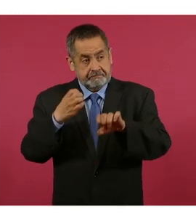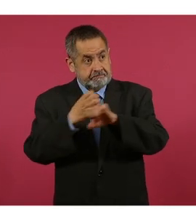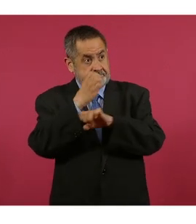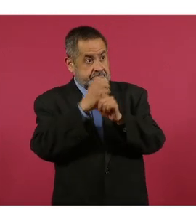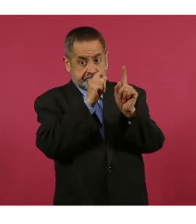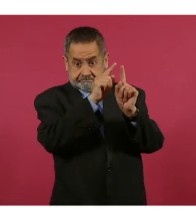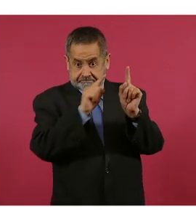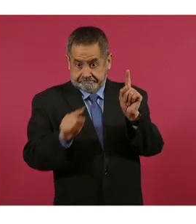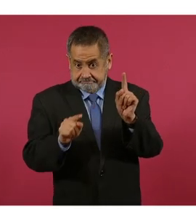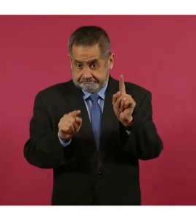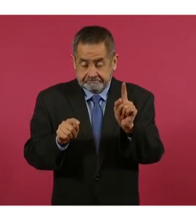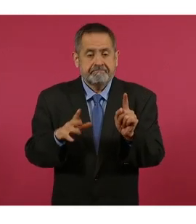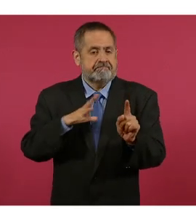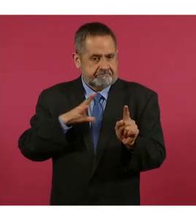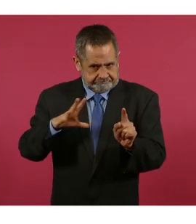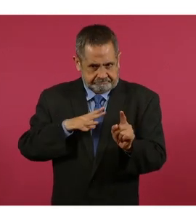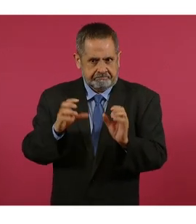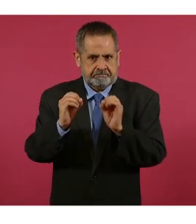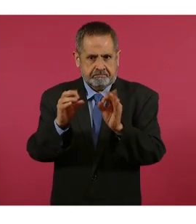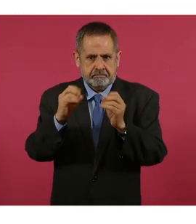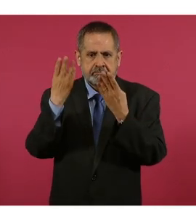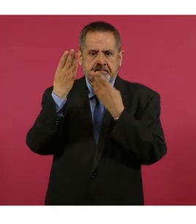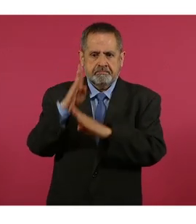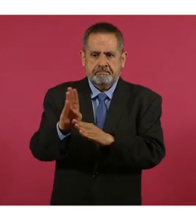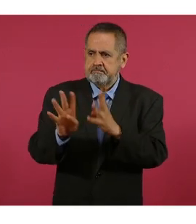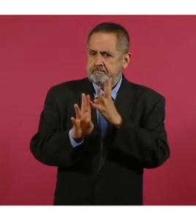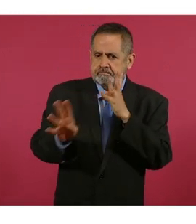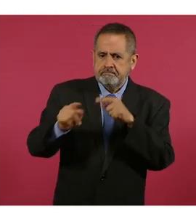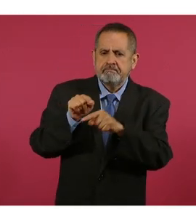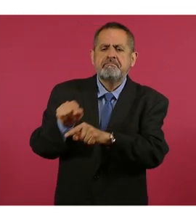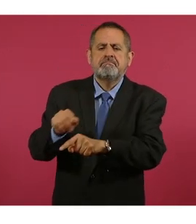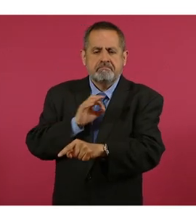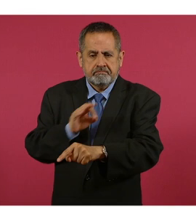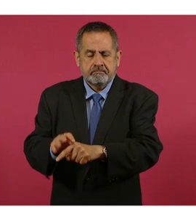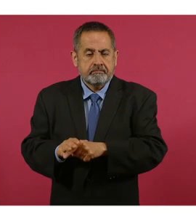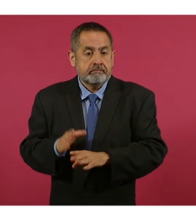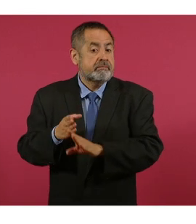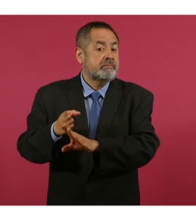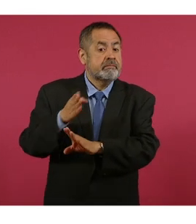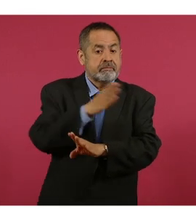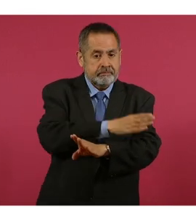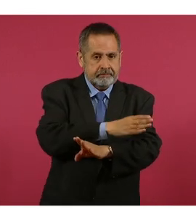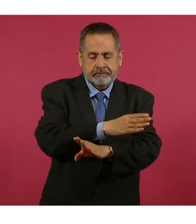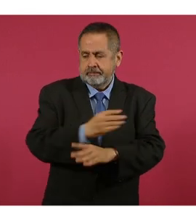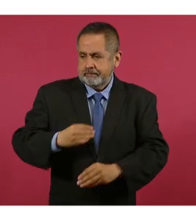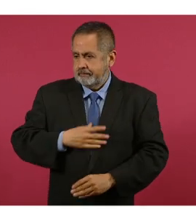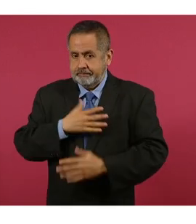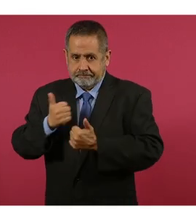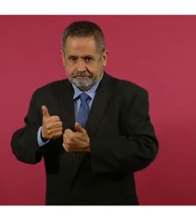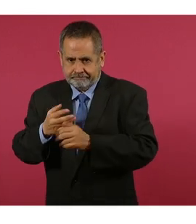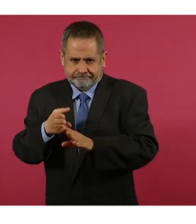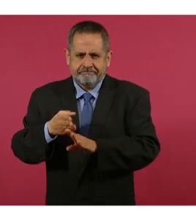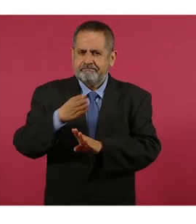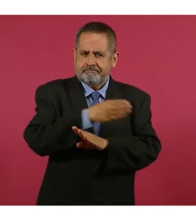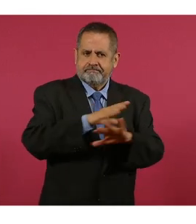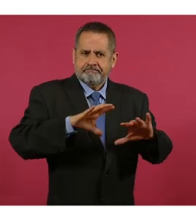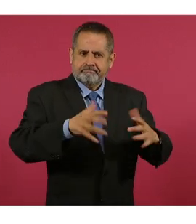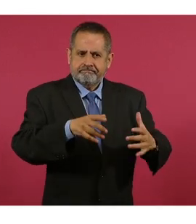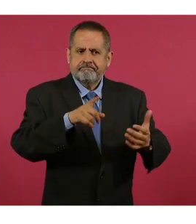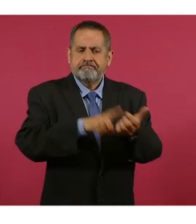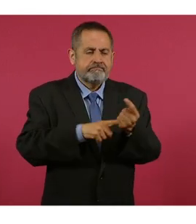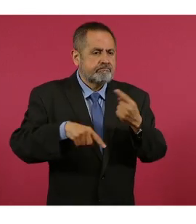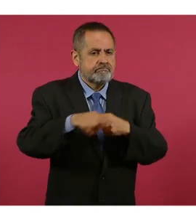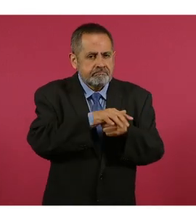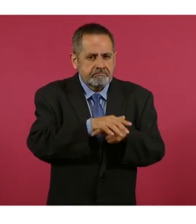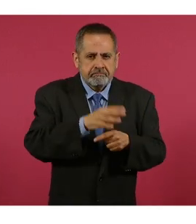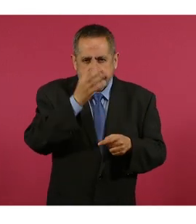federativas. Y aquí es muy importante resaltar que antes del Banco del Bienestar, todo el sistema bancario mexicano